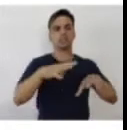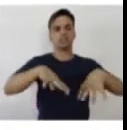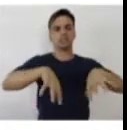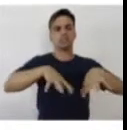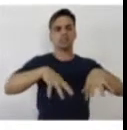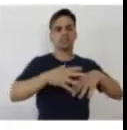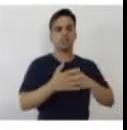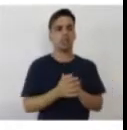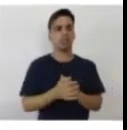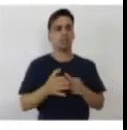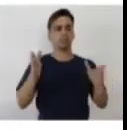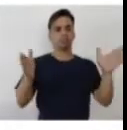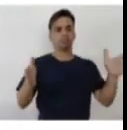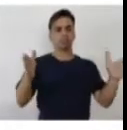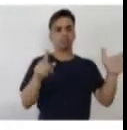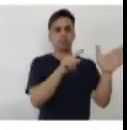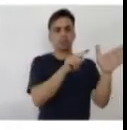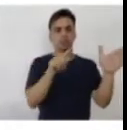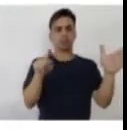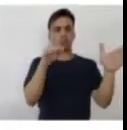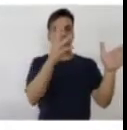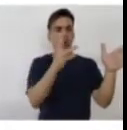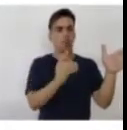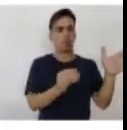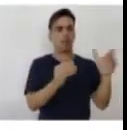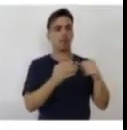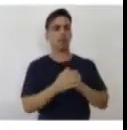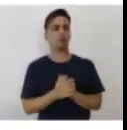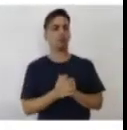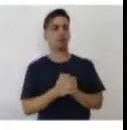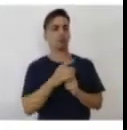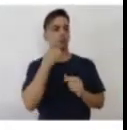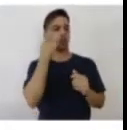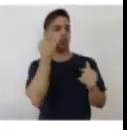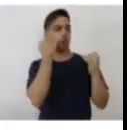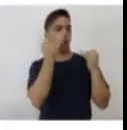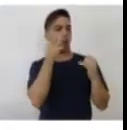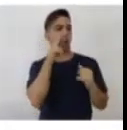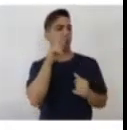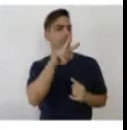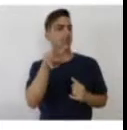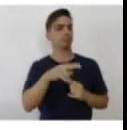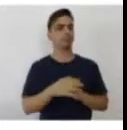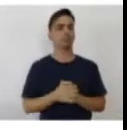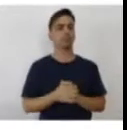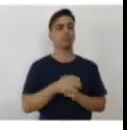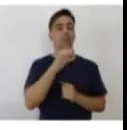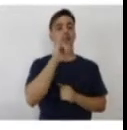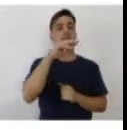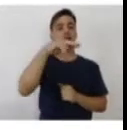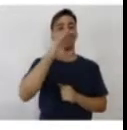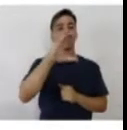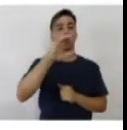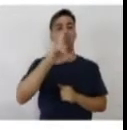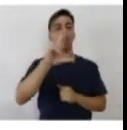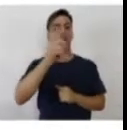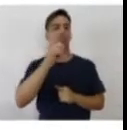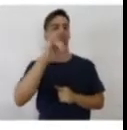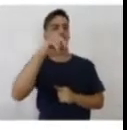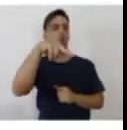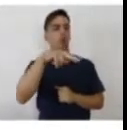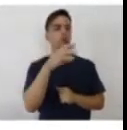intervalo numérico, cómo se clasifican y representan, qué es una inecuación, qué significa resolver